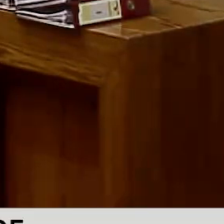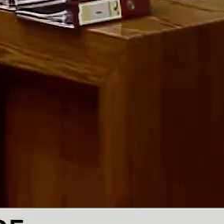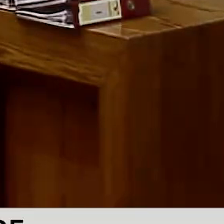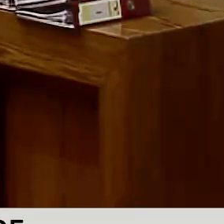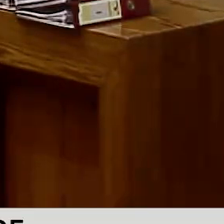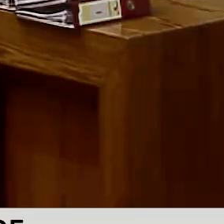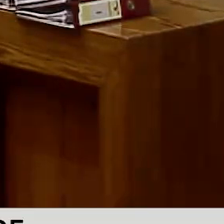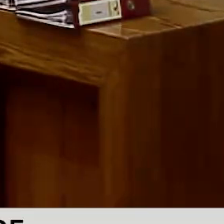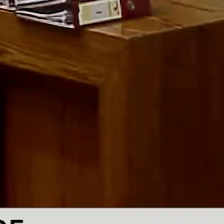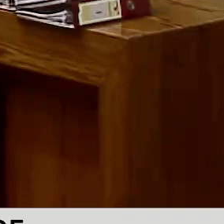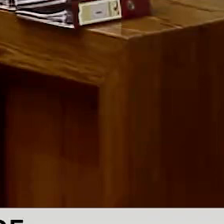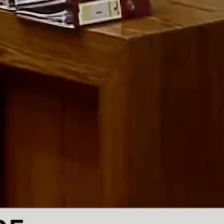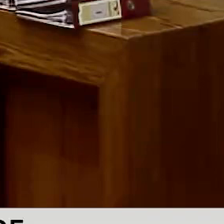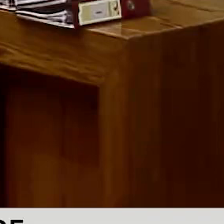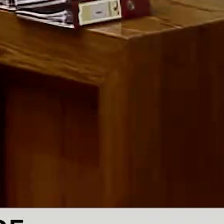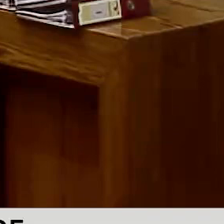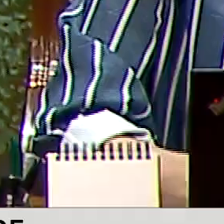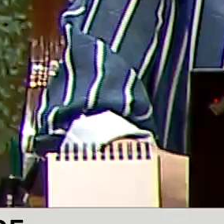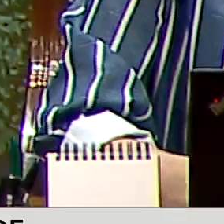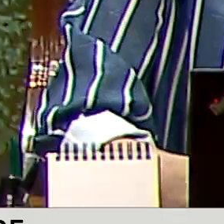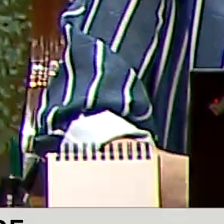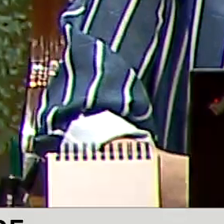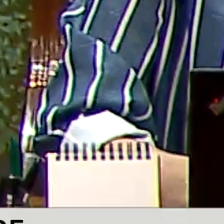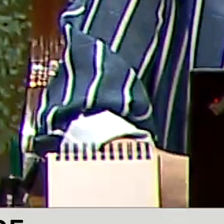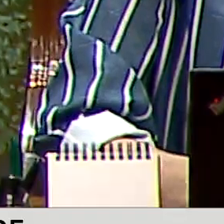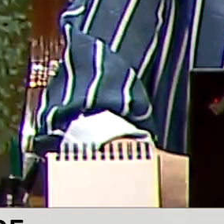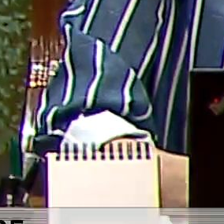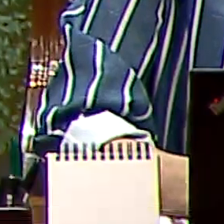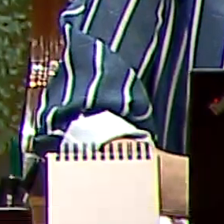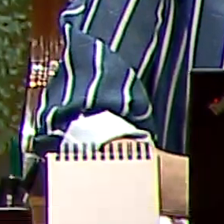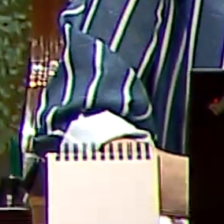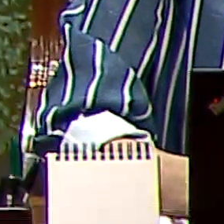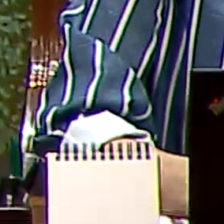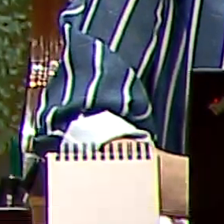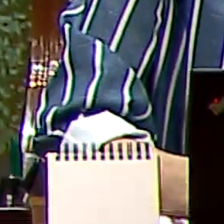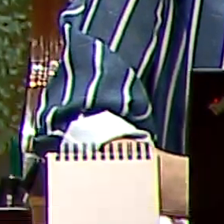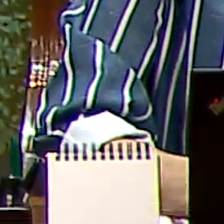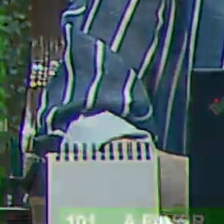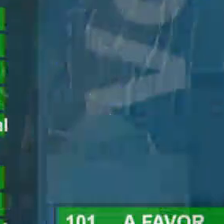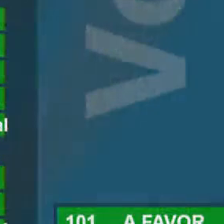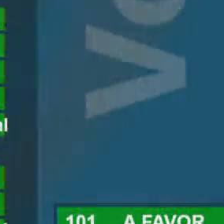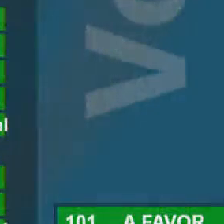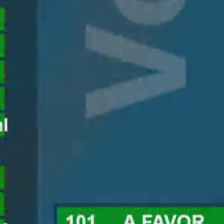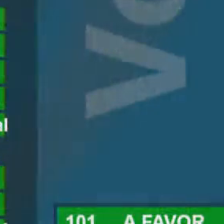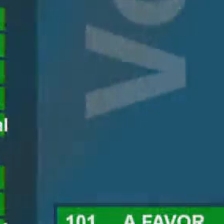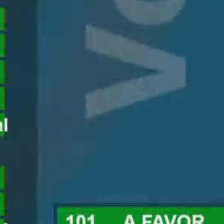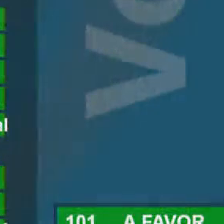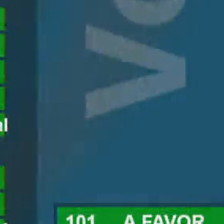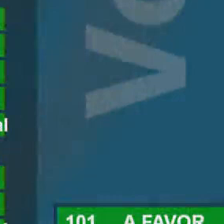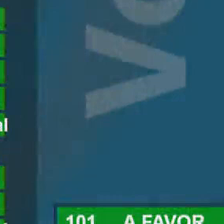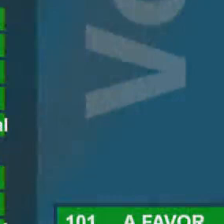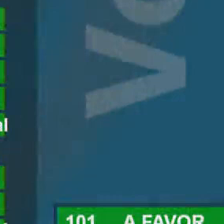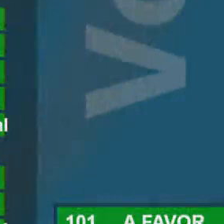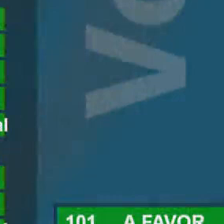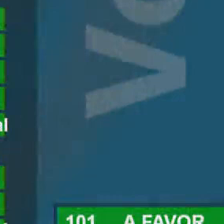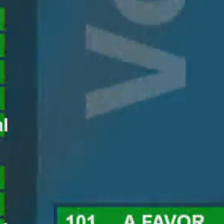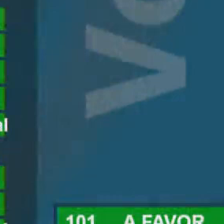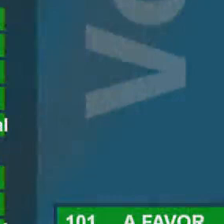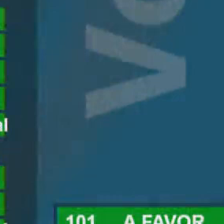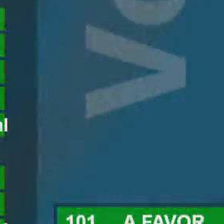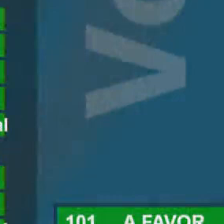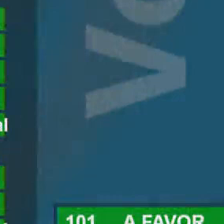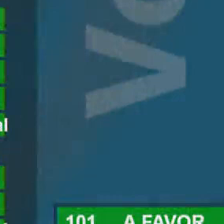Marcela ya resultado de la votación por la afirmativa 101 voto 32 en contra